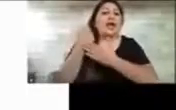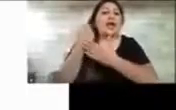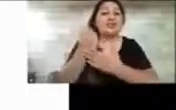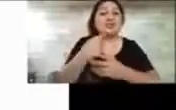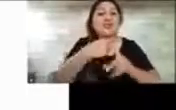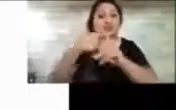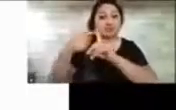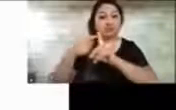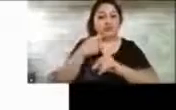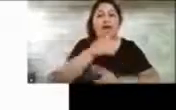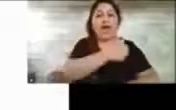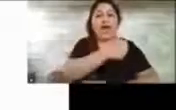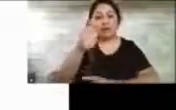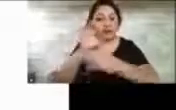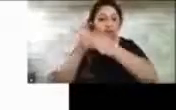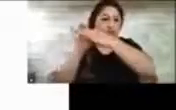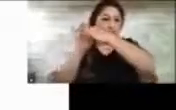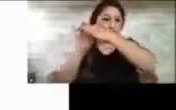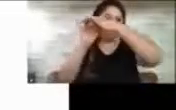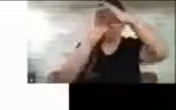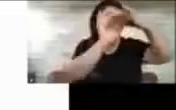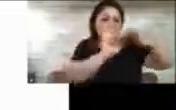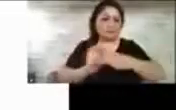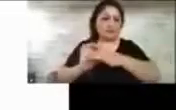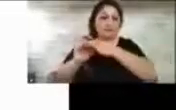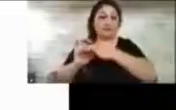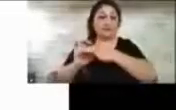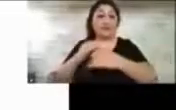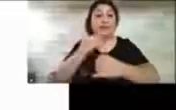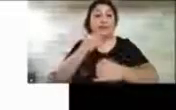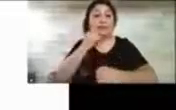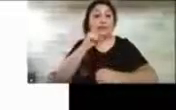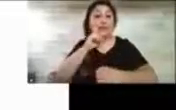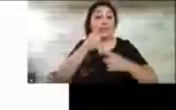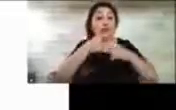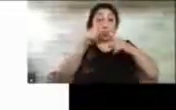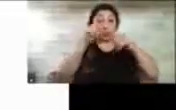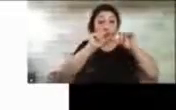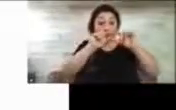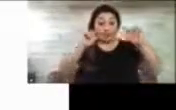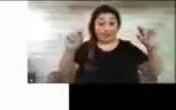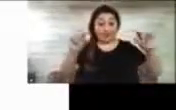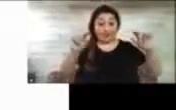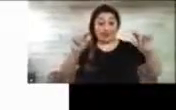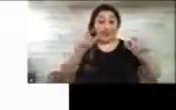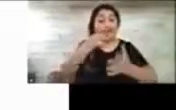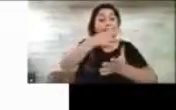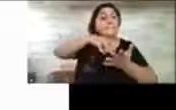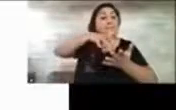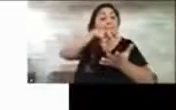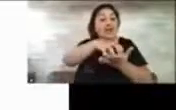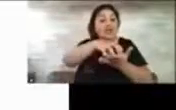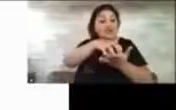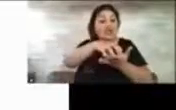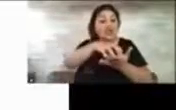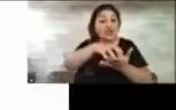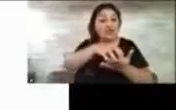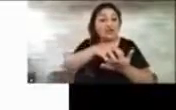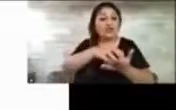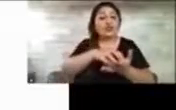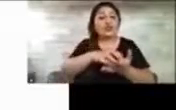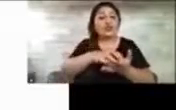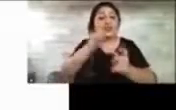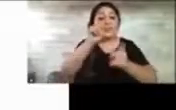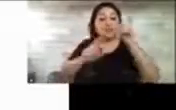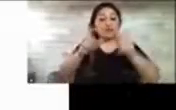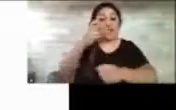también quise incluir este otro gráfico que muestra la tasa de ocupación de la población adulta con algún grado de discapacidad. Vemos en el primer